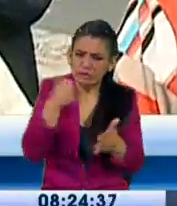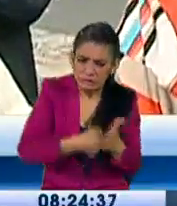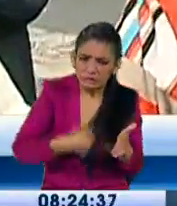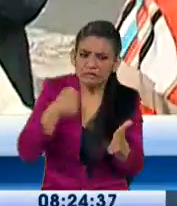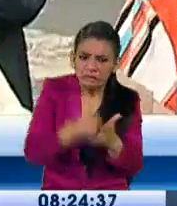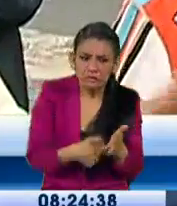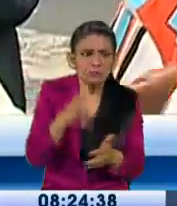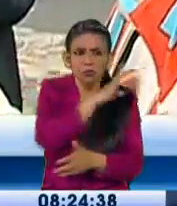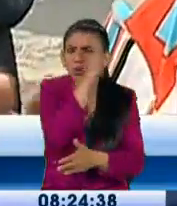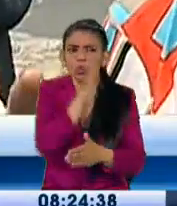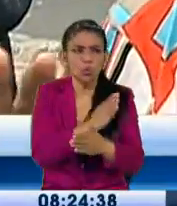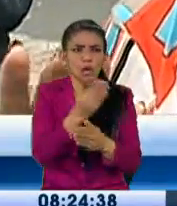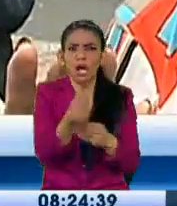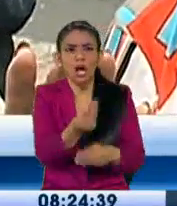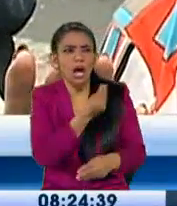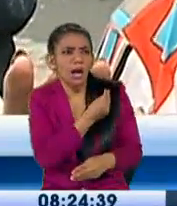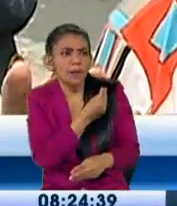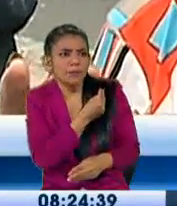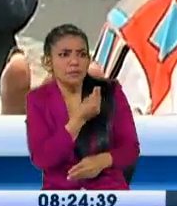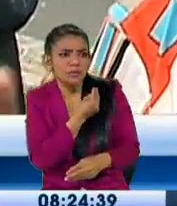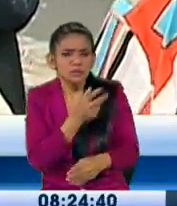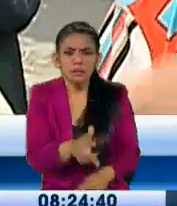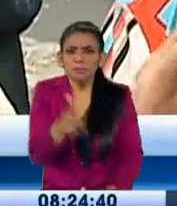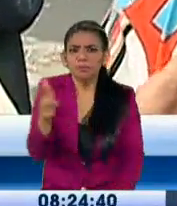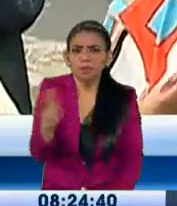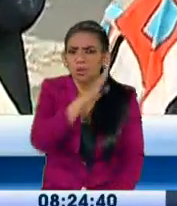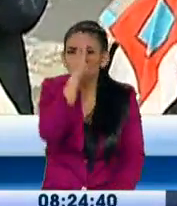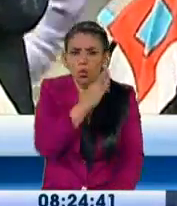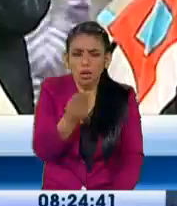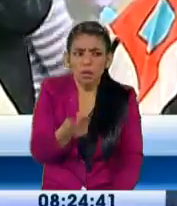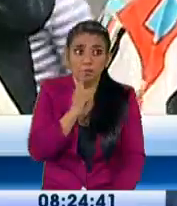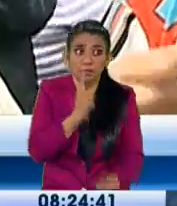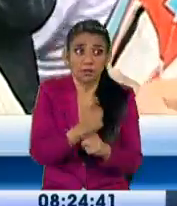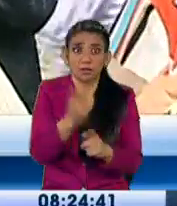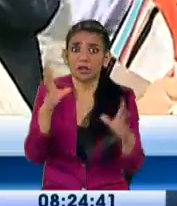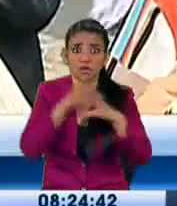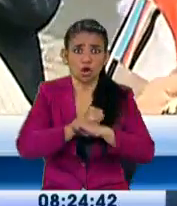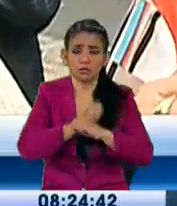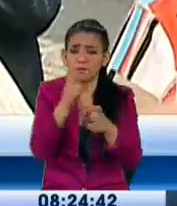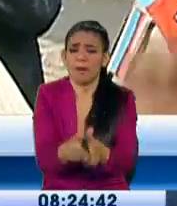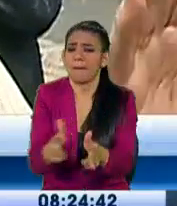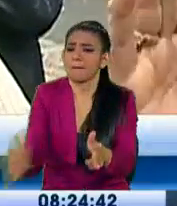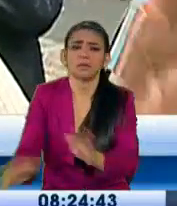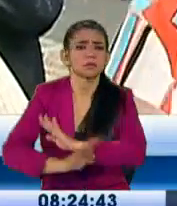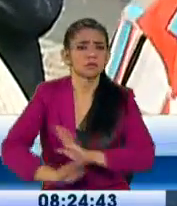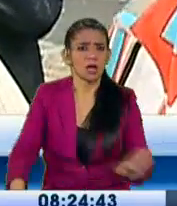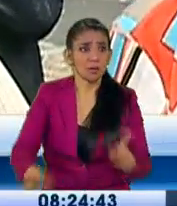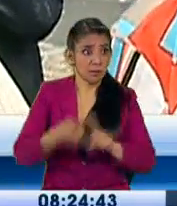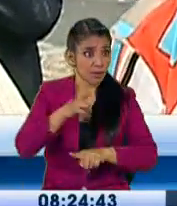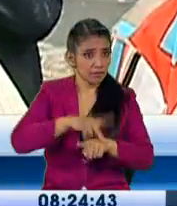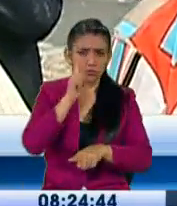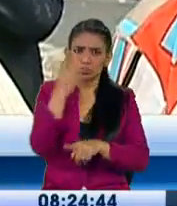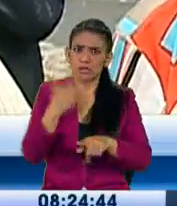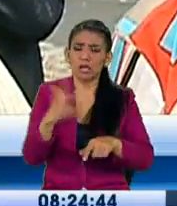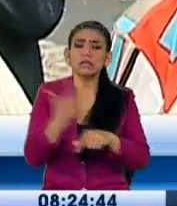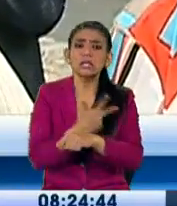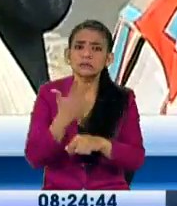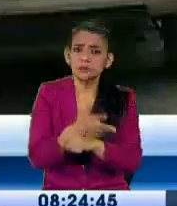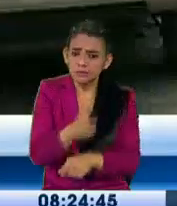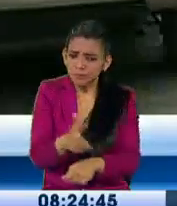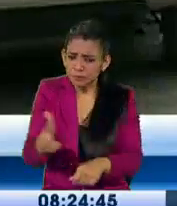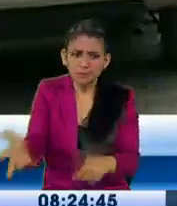porque nunca nos comunicar que nos van a invadir nos invadieron una noche y no es la primera vez ya es la tercera vez que nos